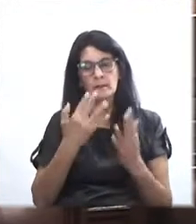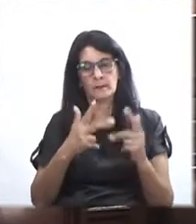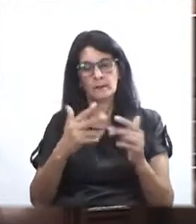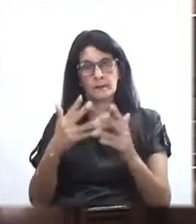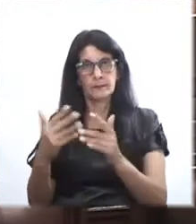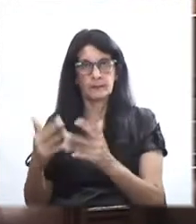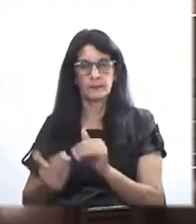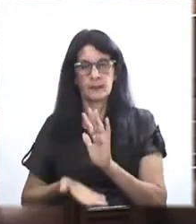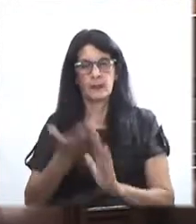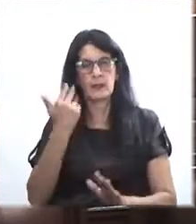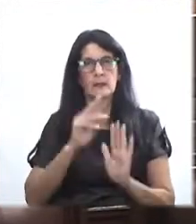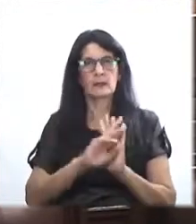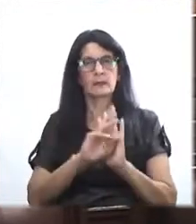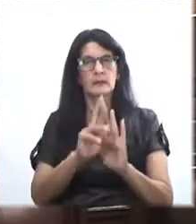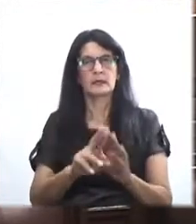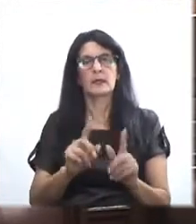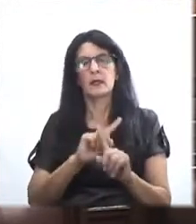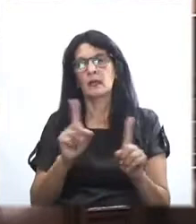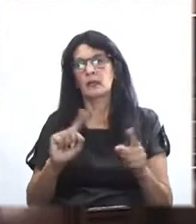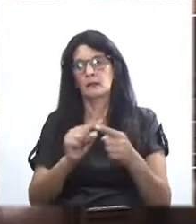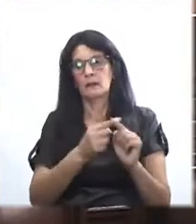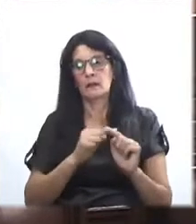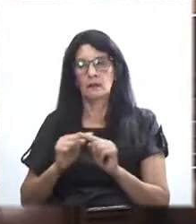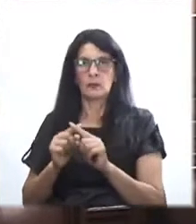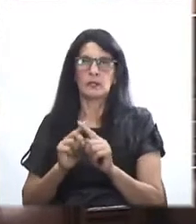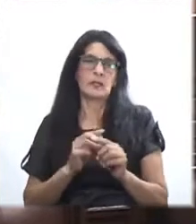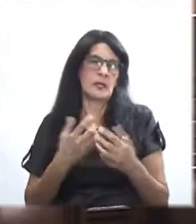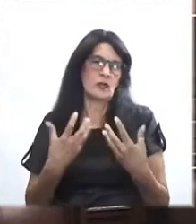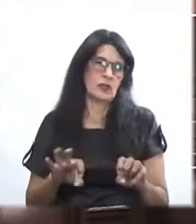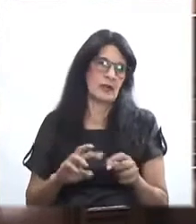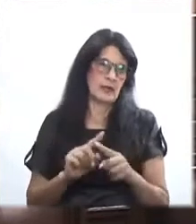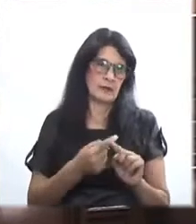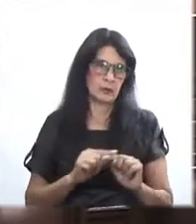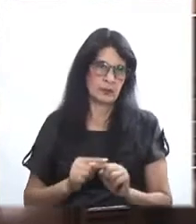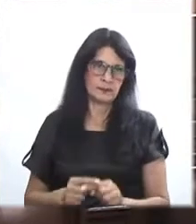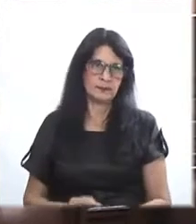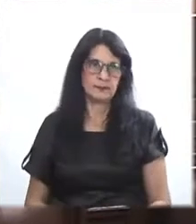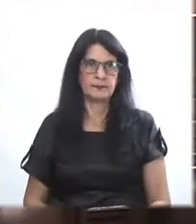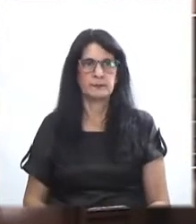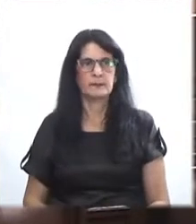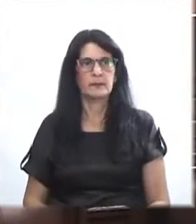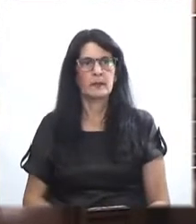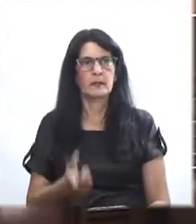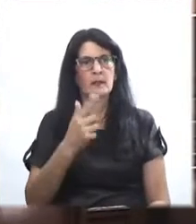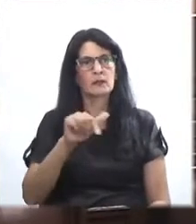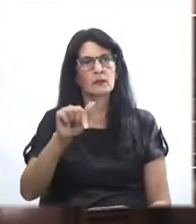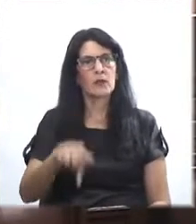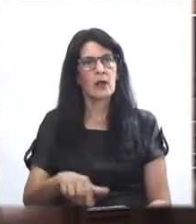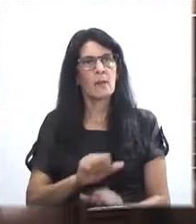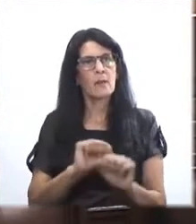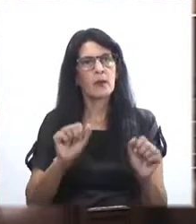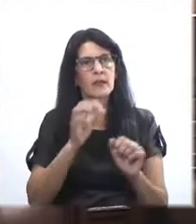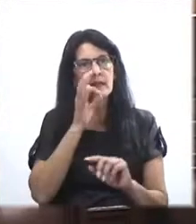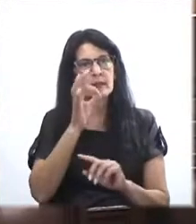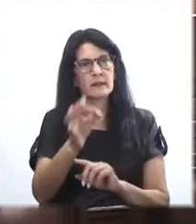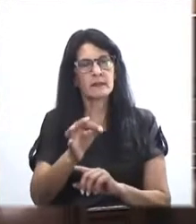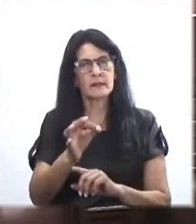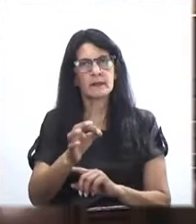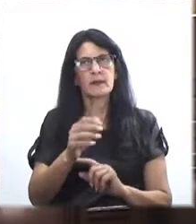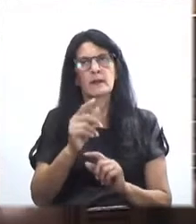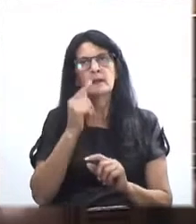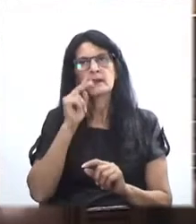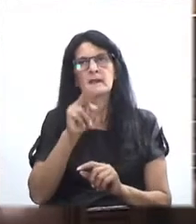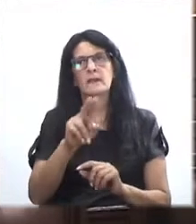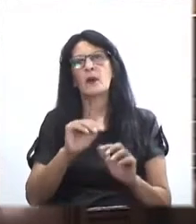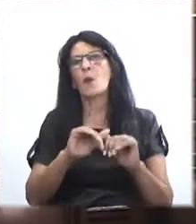más representativa que nadie discute ni se le ocurre discutir. Entonces acá pueden comparecer en juicio y celebrar cualquier